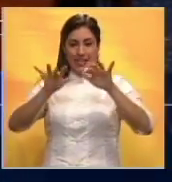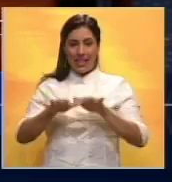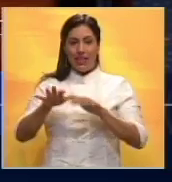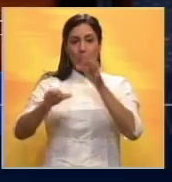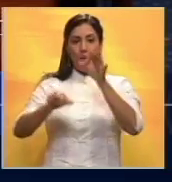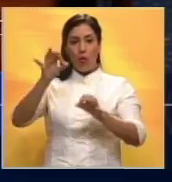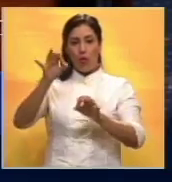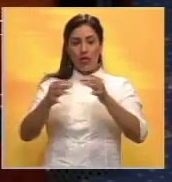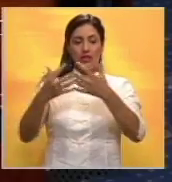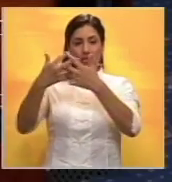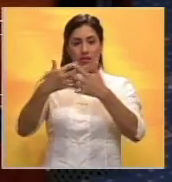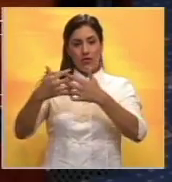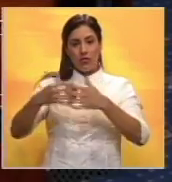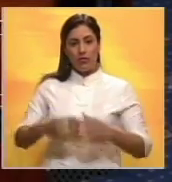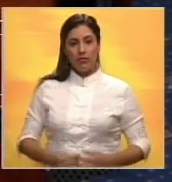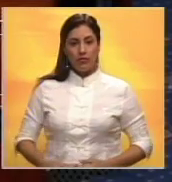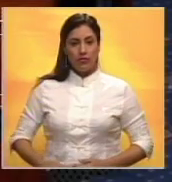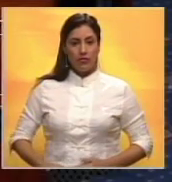Justicia